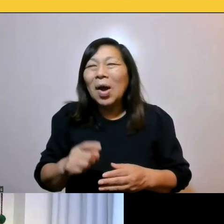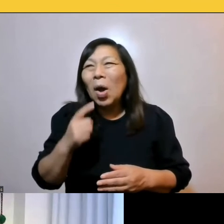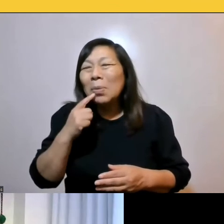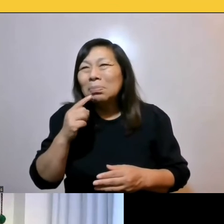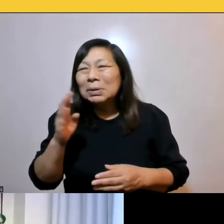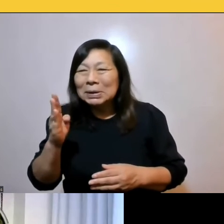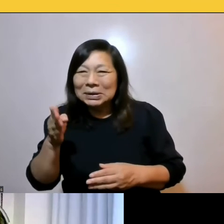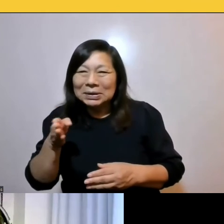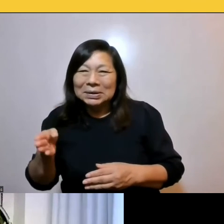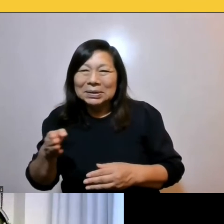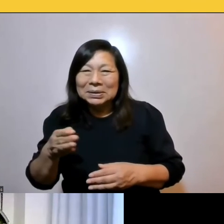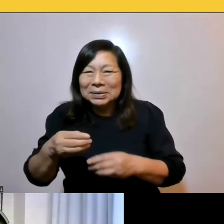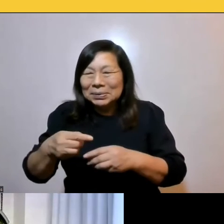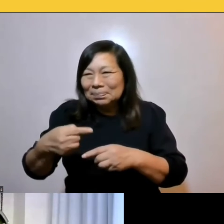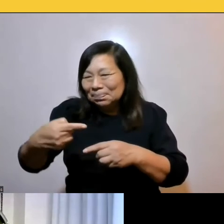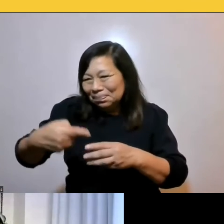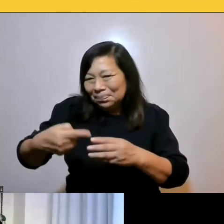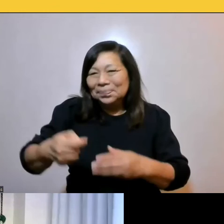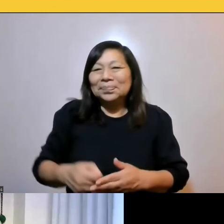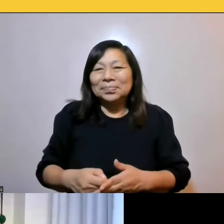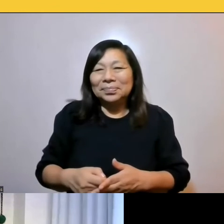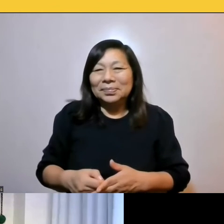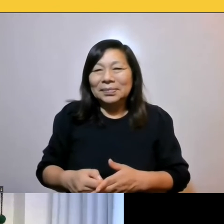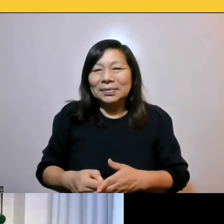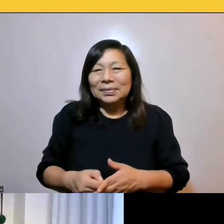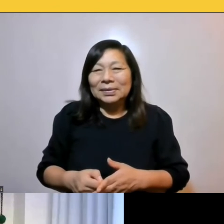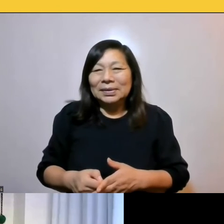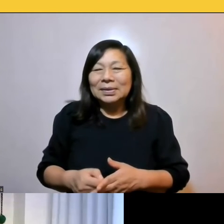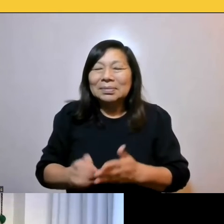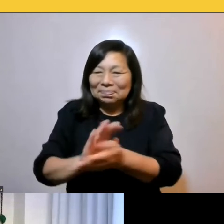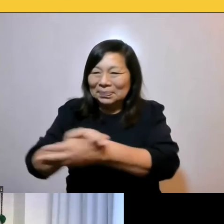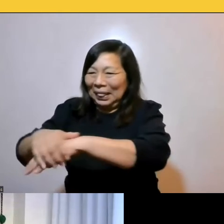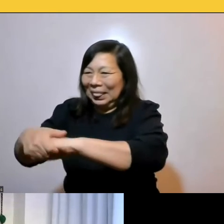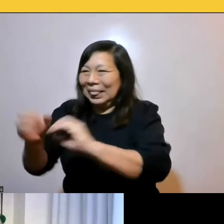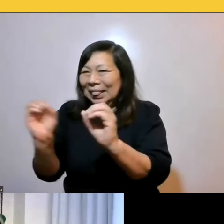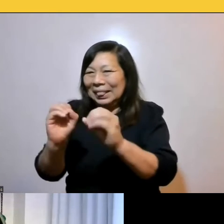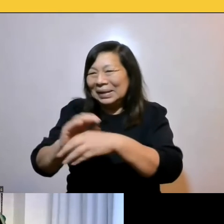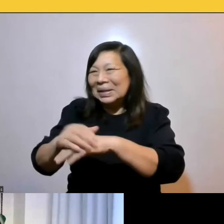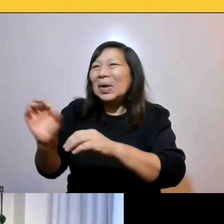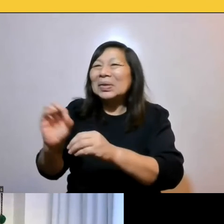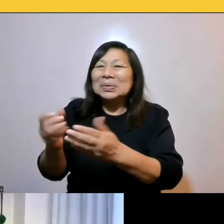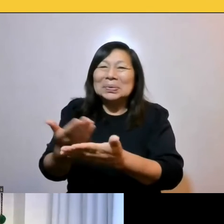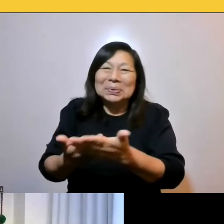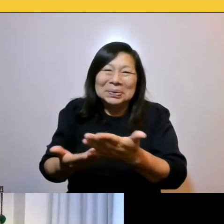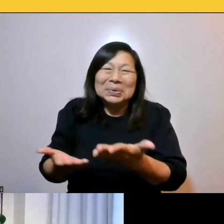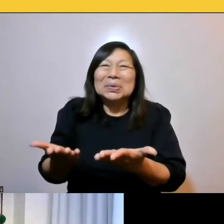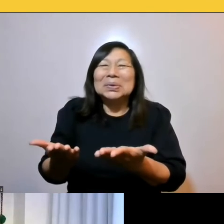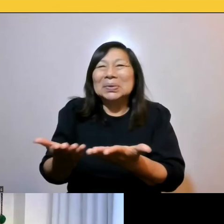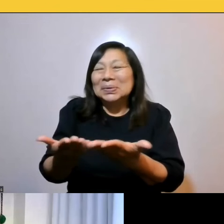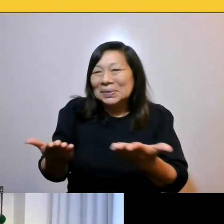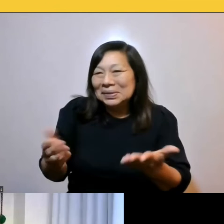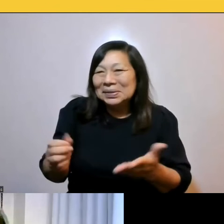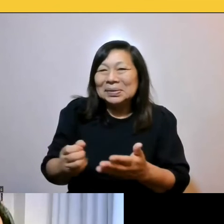no se lavan previamente a agarrar el pene, las manos, y ese pene con bacterias, no queda con bacterias